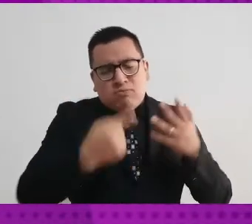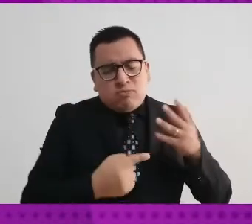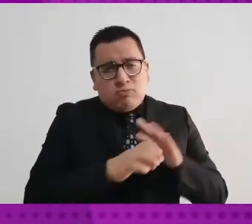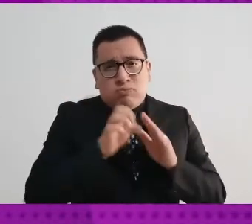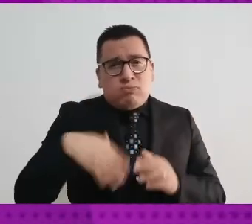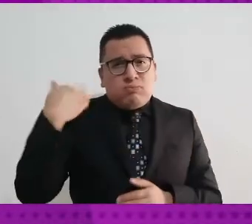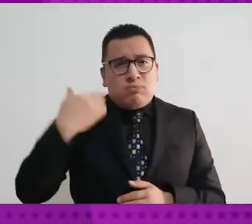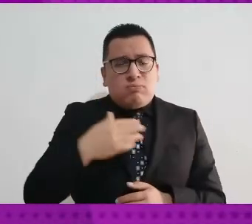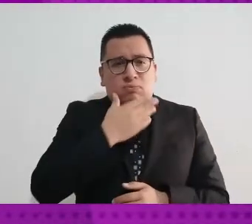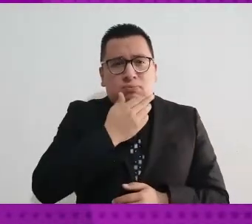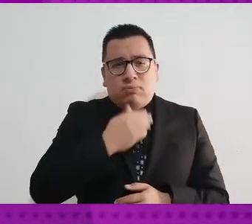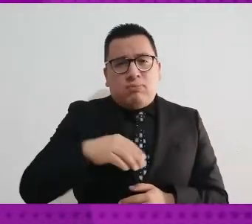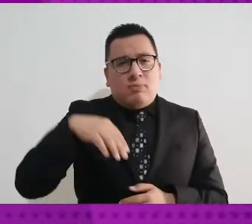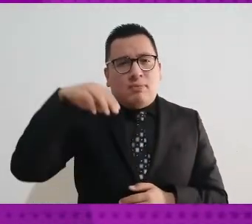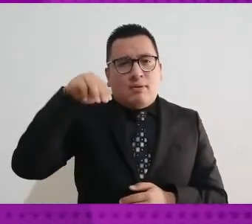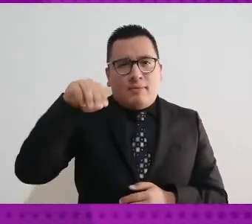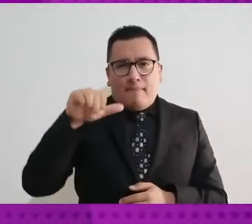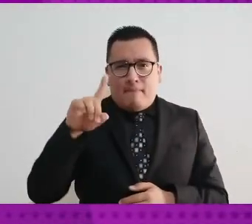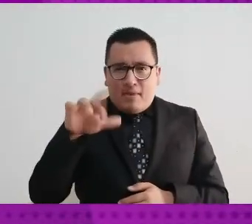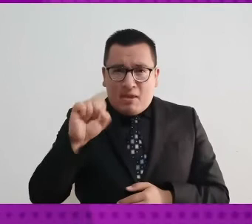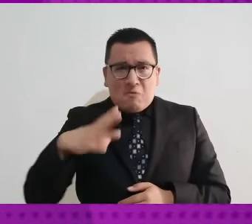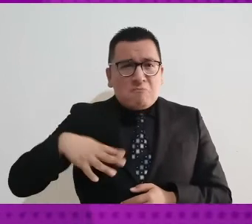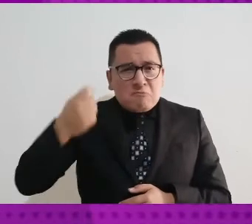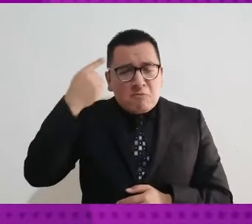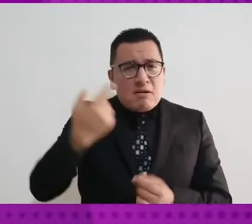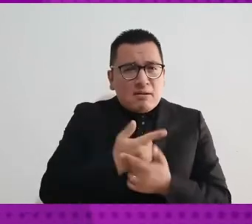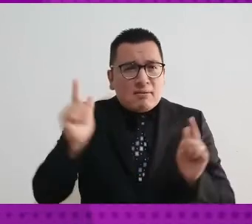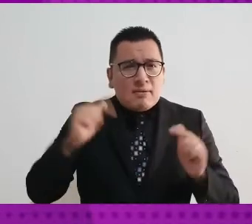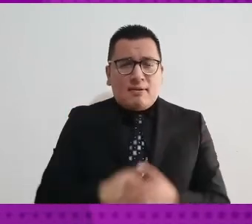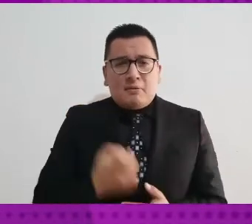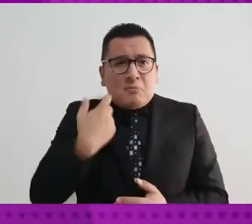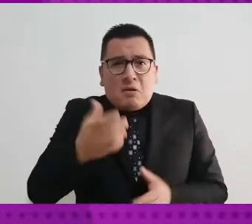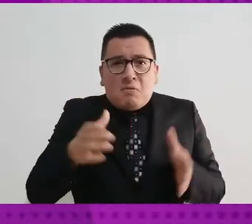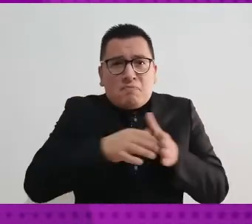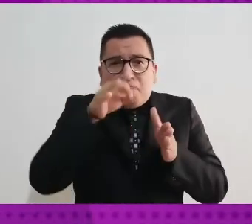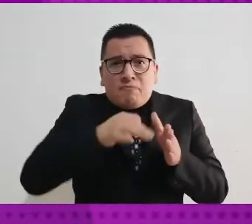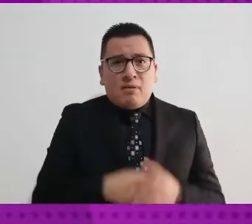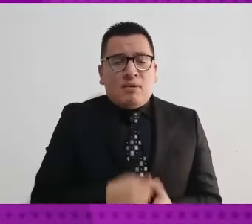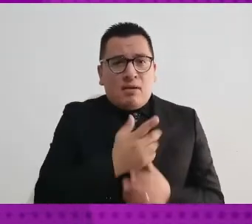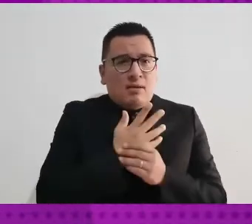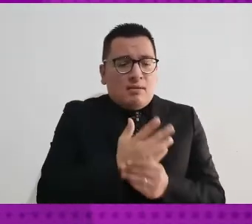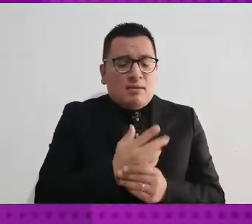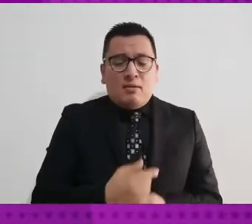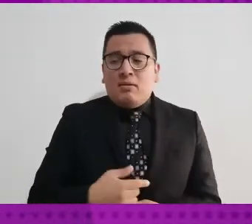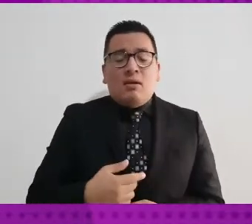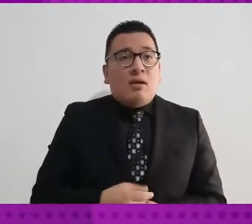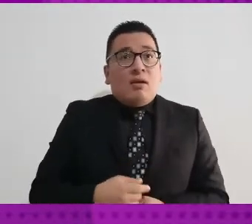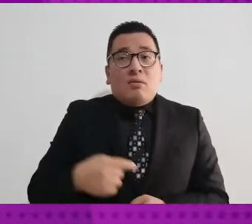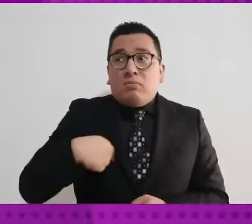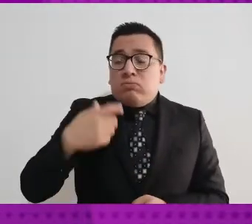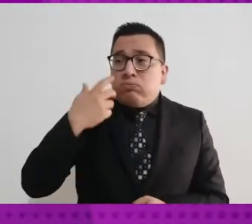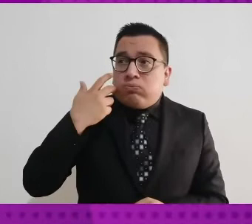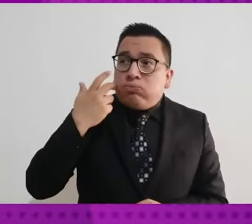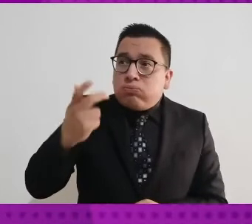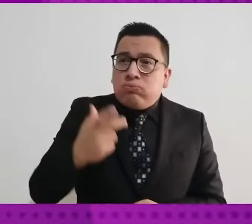campaña de Madero luchando por las libertades, que por cierto eran libertades electorales, ¿no? Cuando él decía sufragio efectivo, no